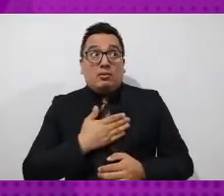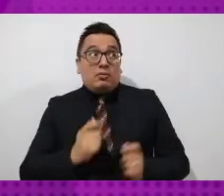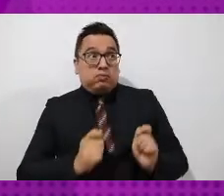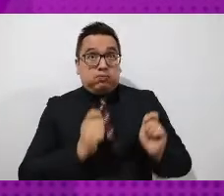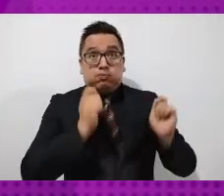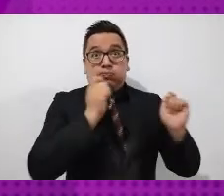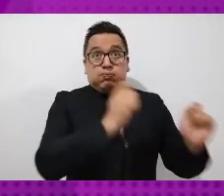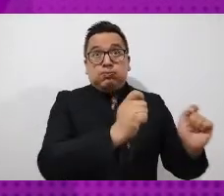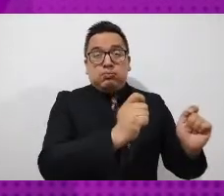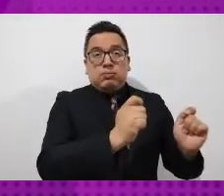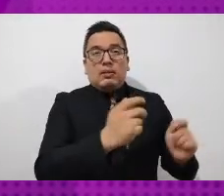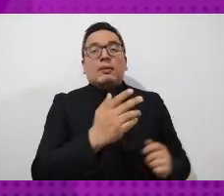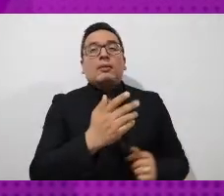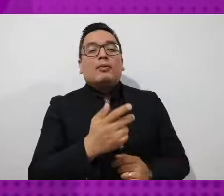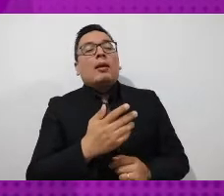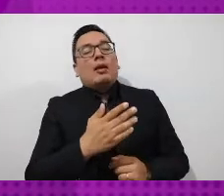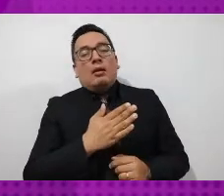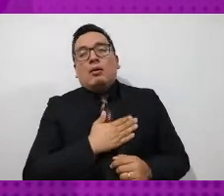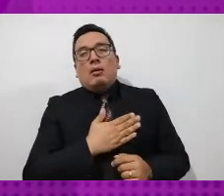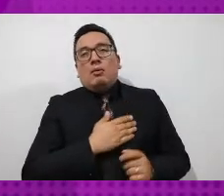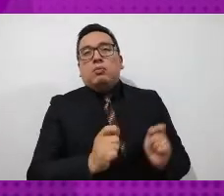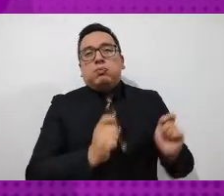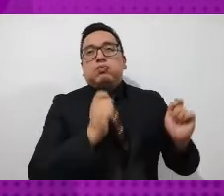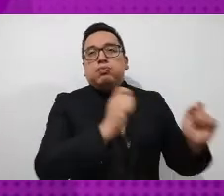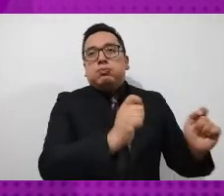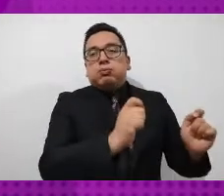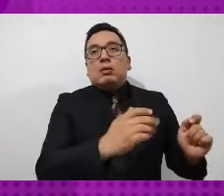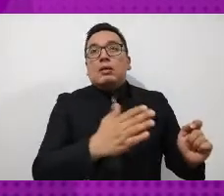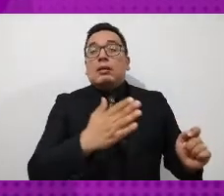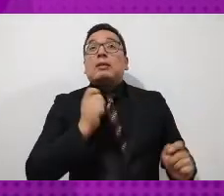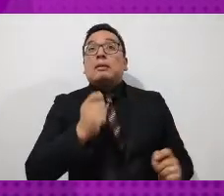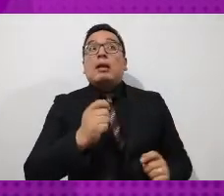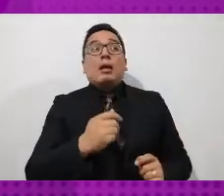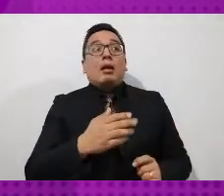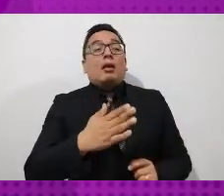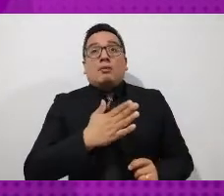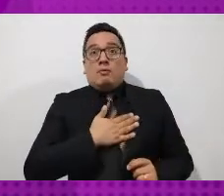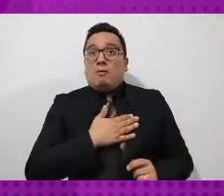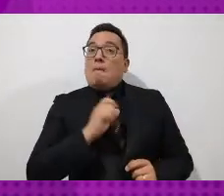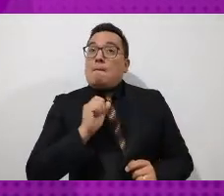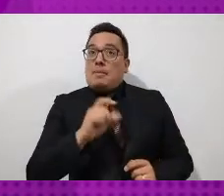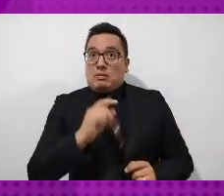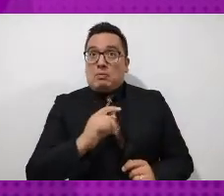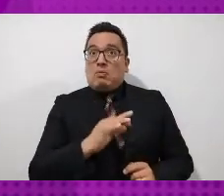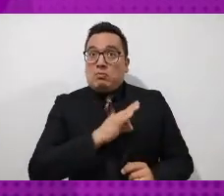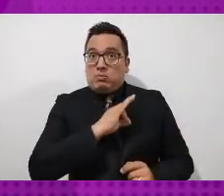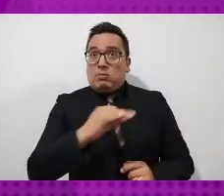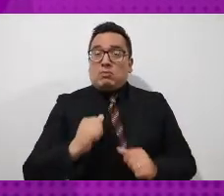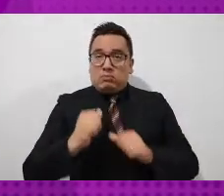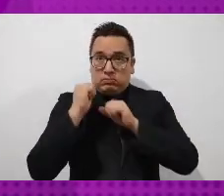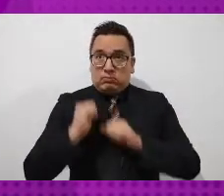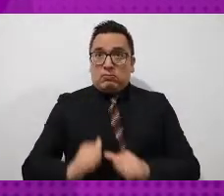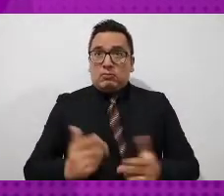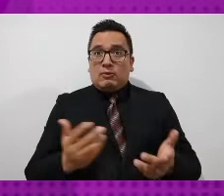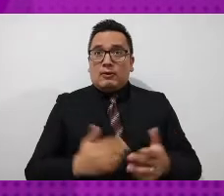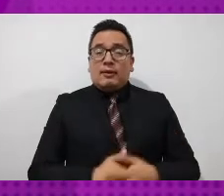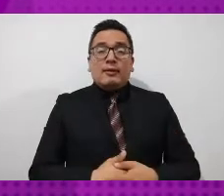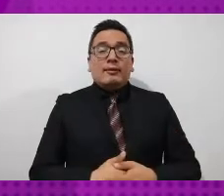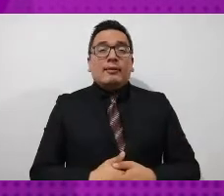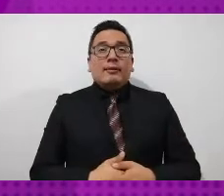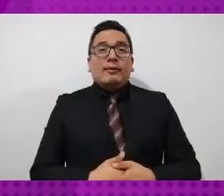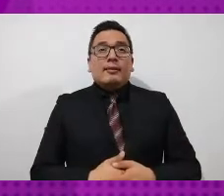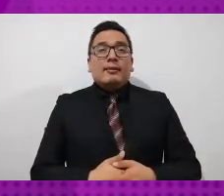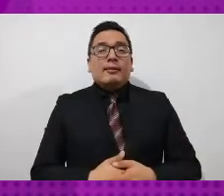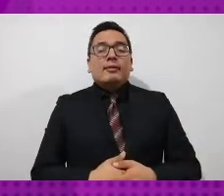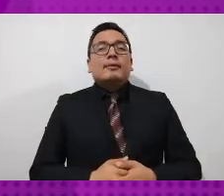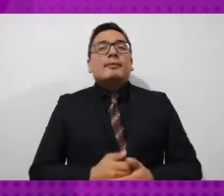es un poder originario que tiene el pueblo y por tanto el pueblo también puede ejercerlo en forma directa. Indudablemente tenemos